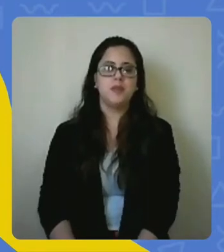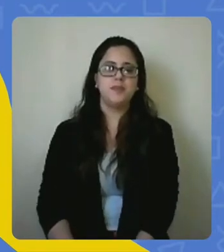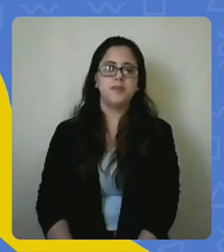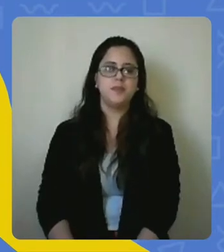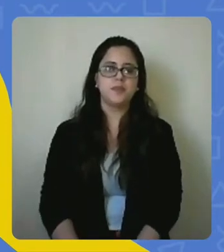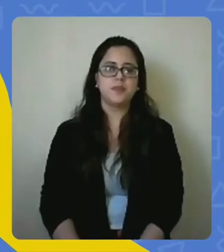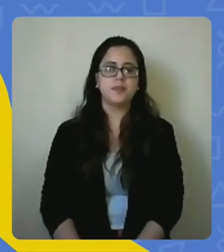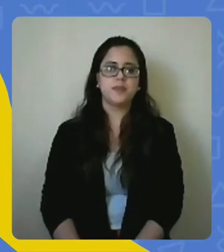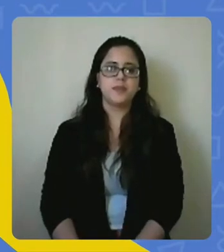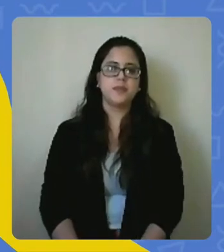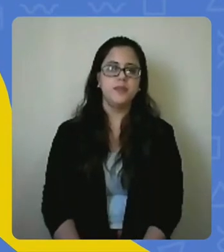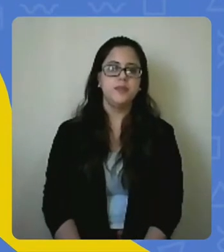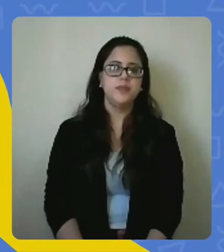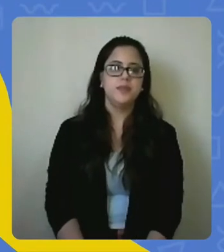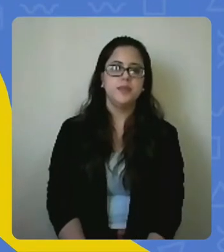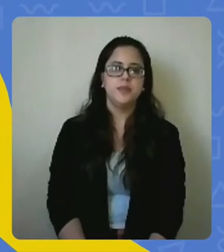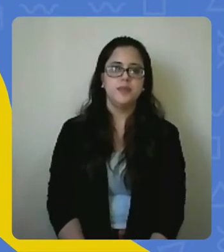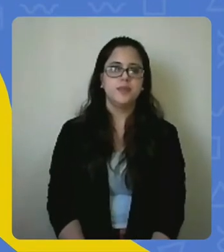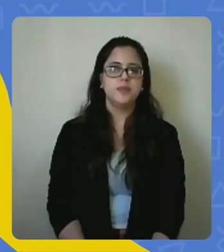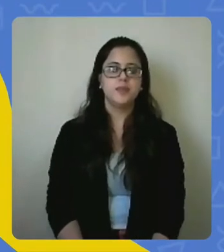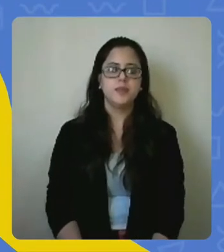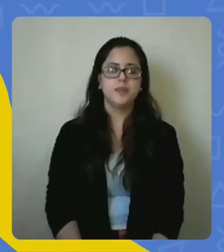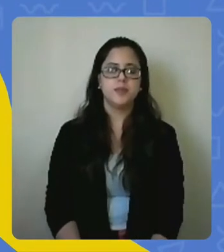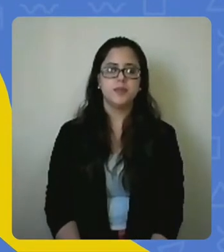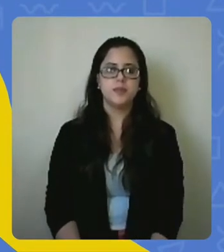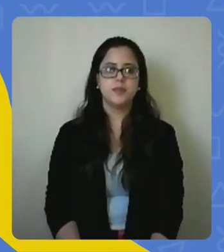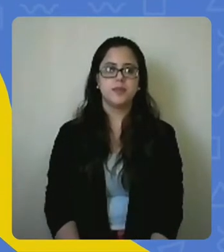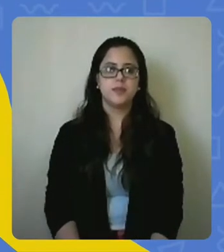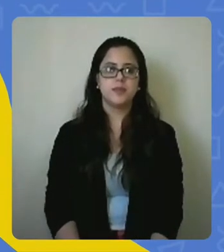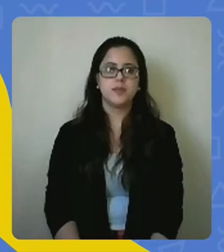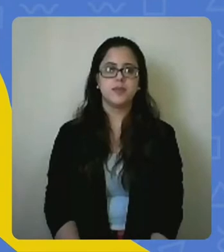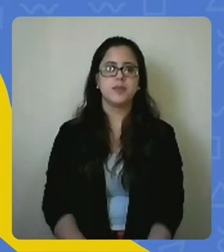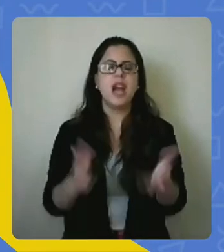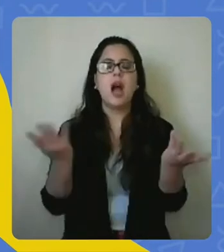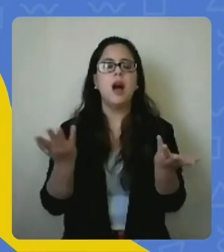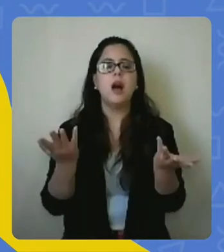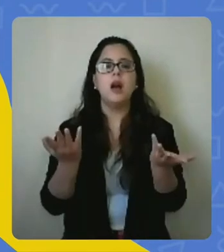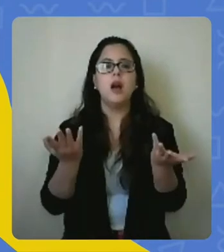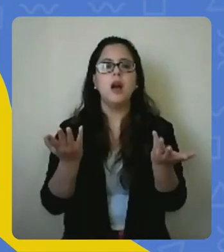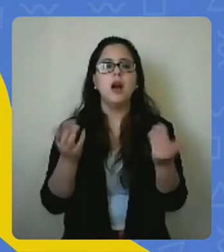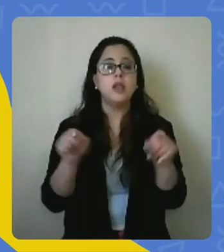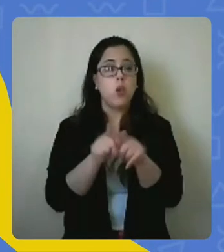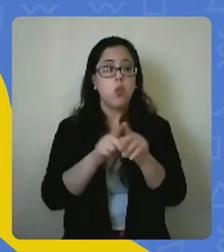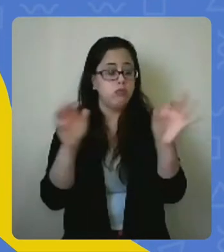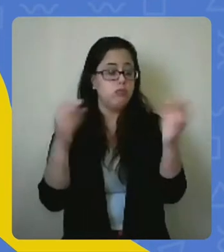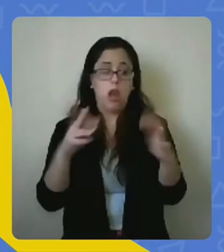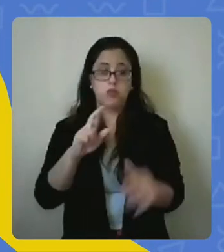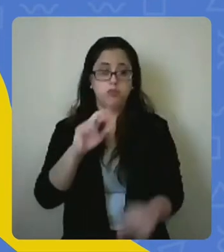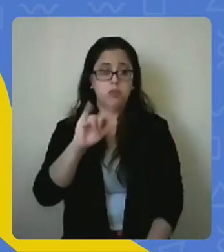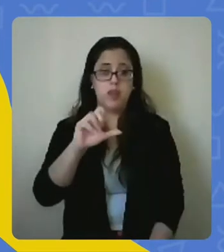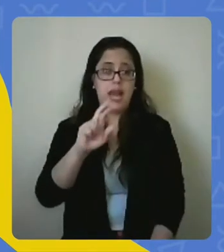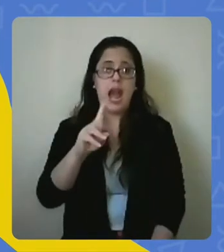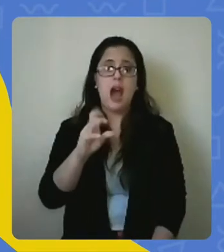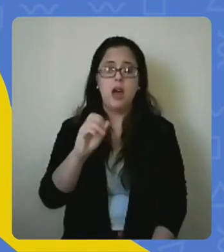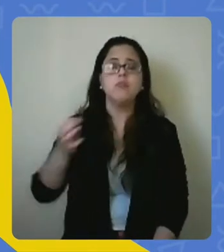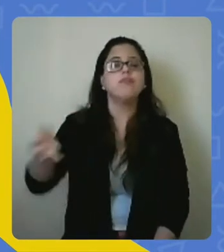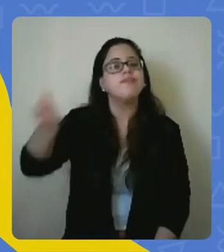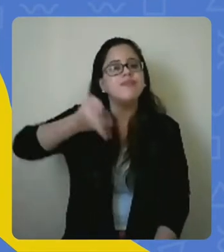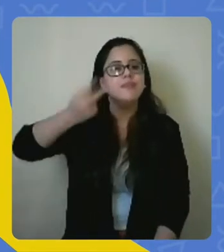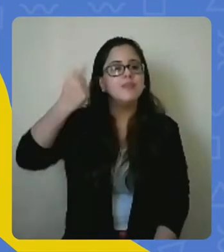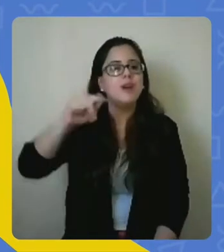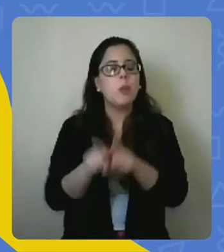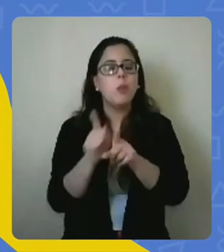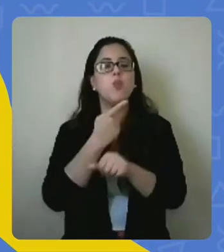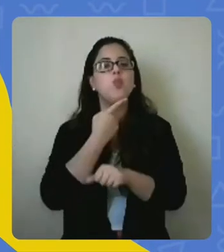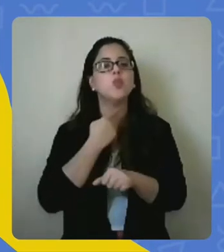Vamos para acá. ¿Por qué? Queremos decir, un poco Ricardo lo planteó y me parece que lo interesante y lo lindo